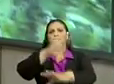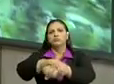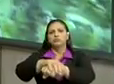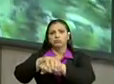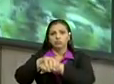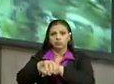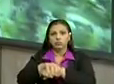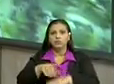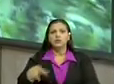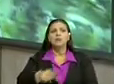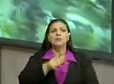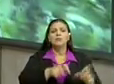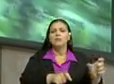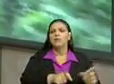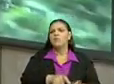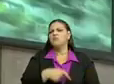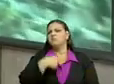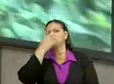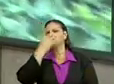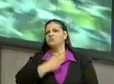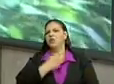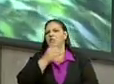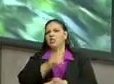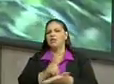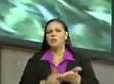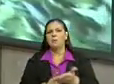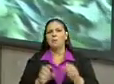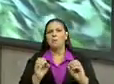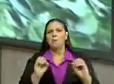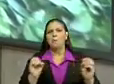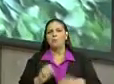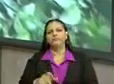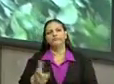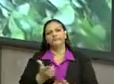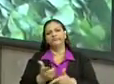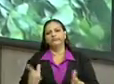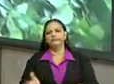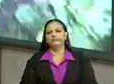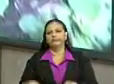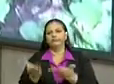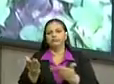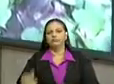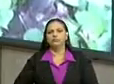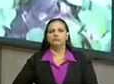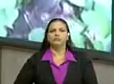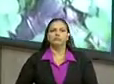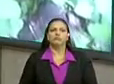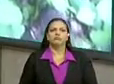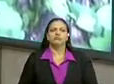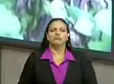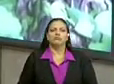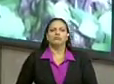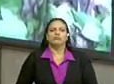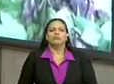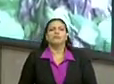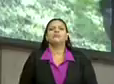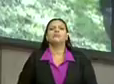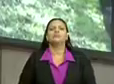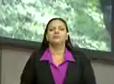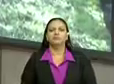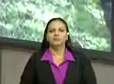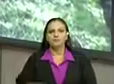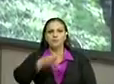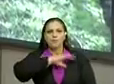Y efectivos del ejército y de la policía destruyeron, escuche, destruyeron una plantación de droga.